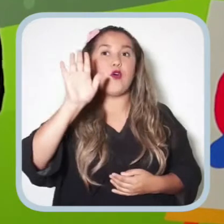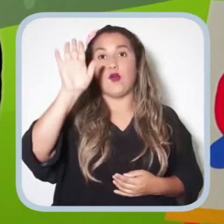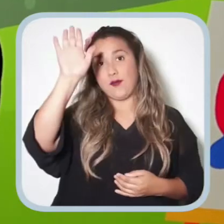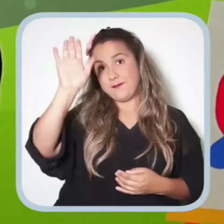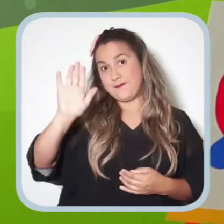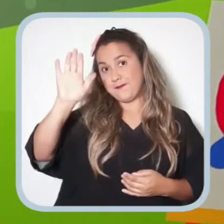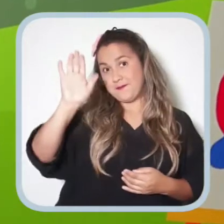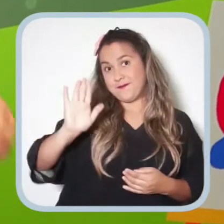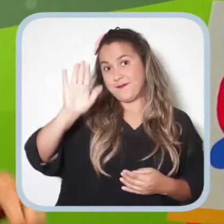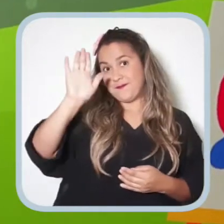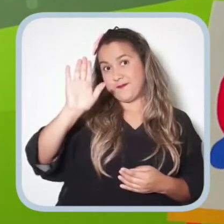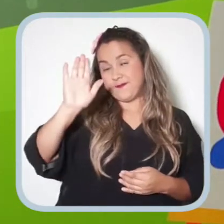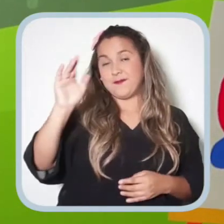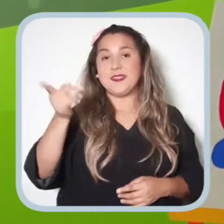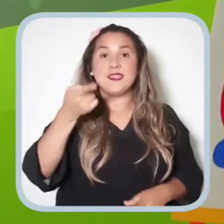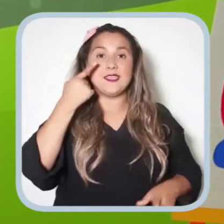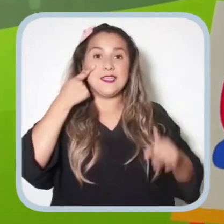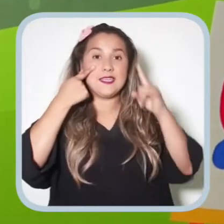cierren los